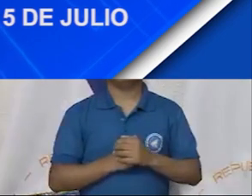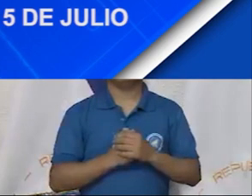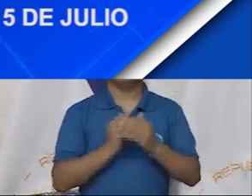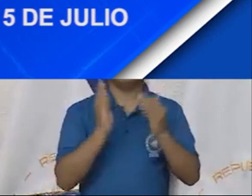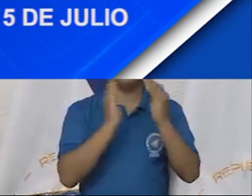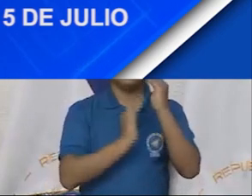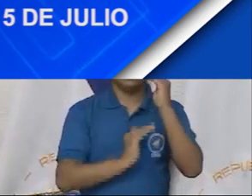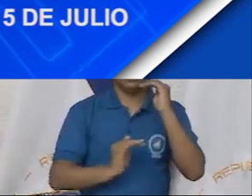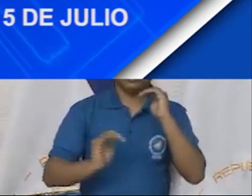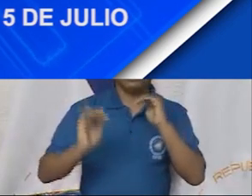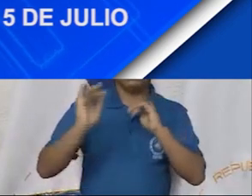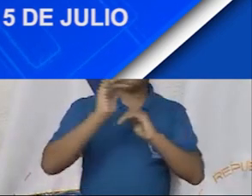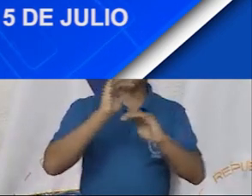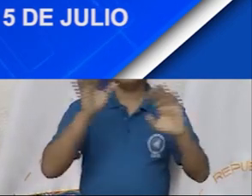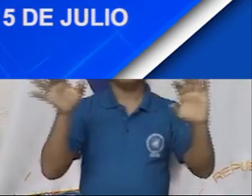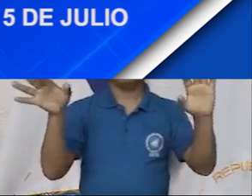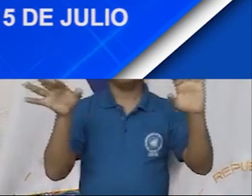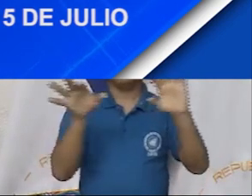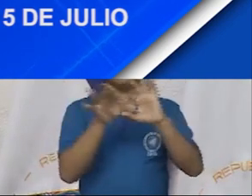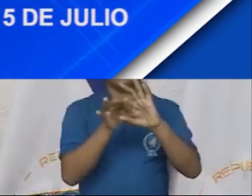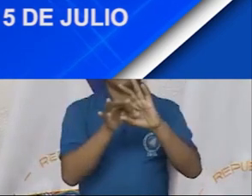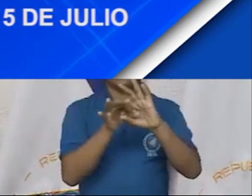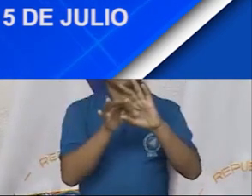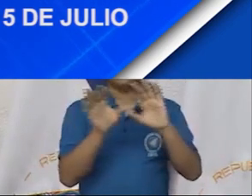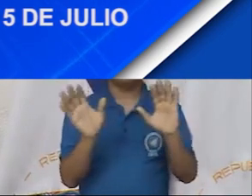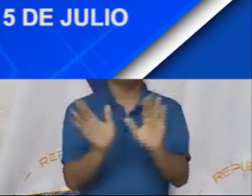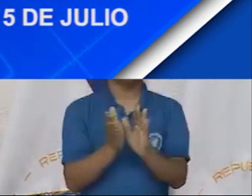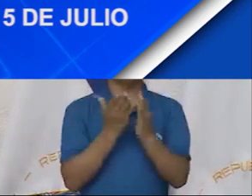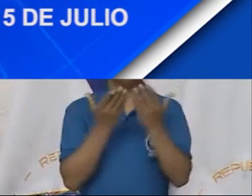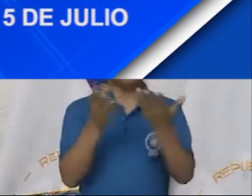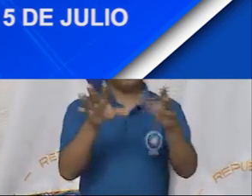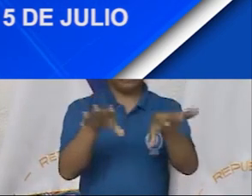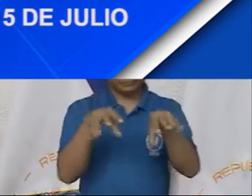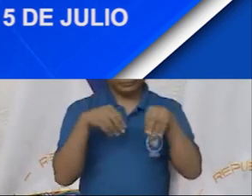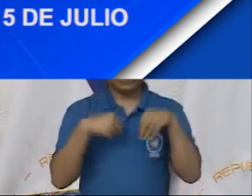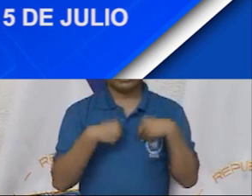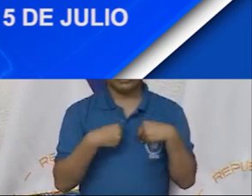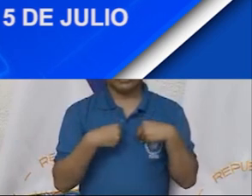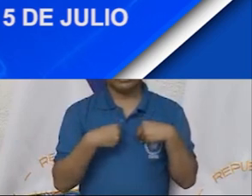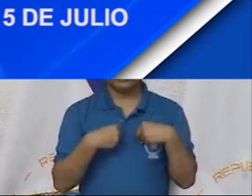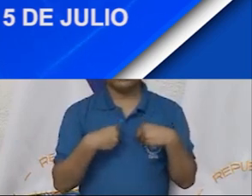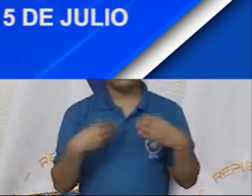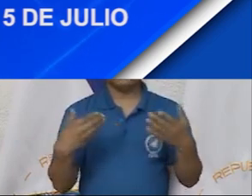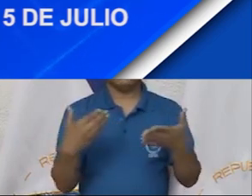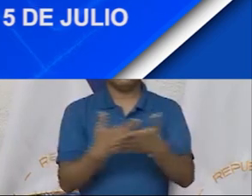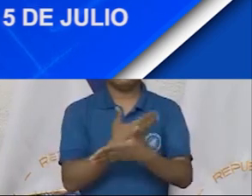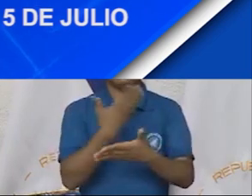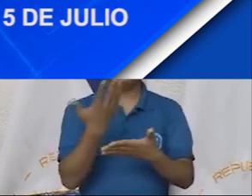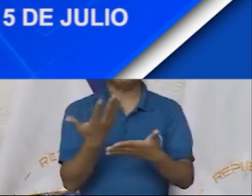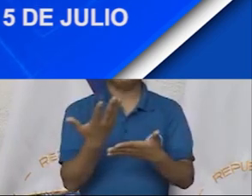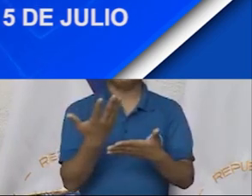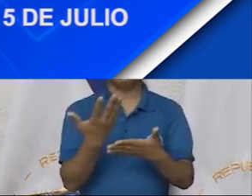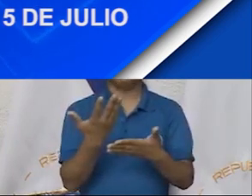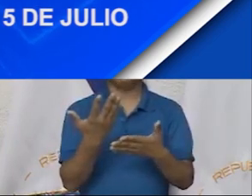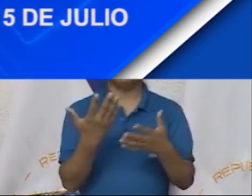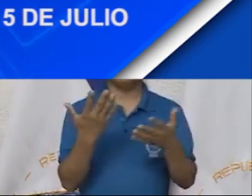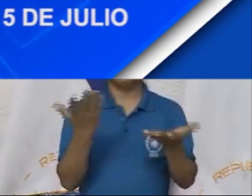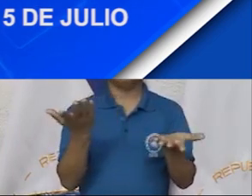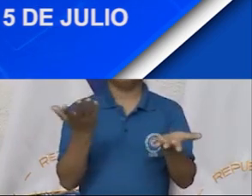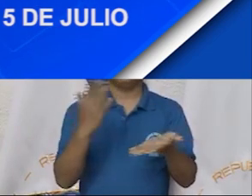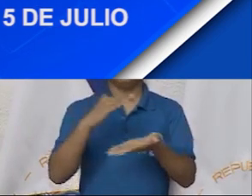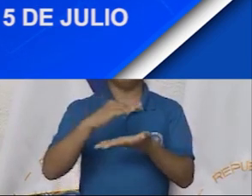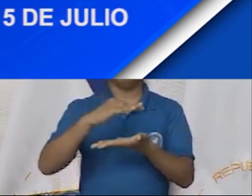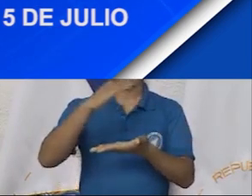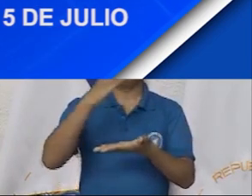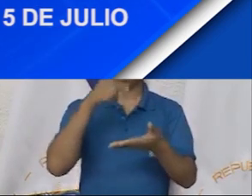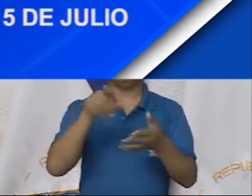mayor cohesión para la aprobación de este paquete que digo aquí